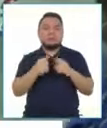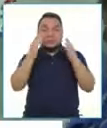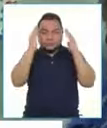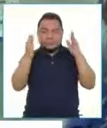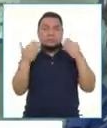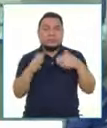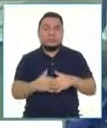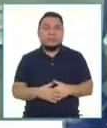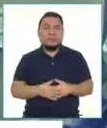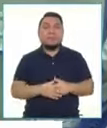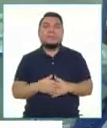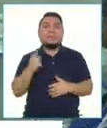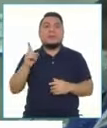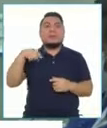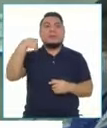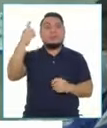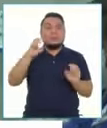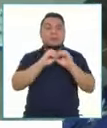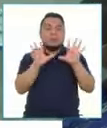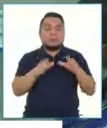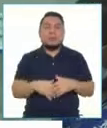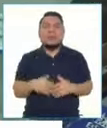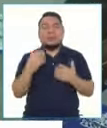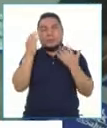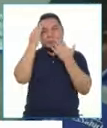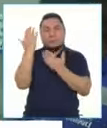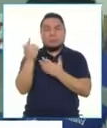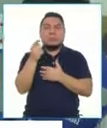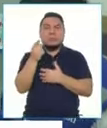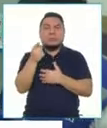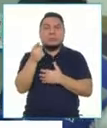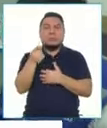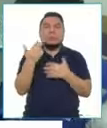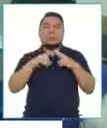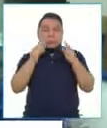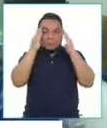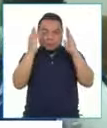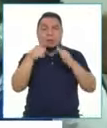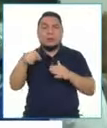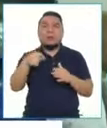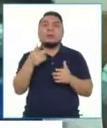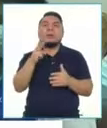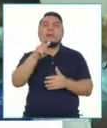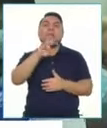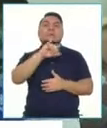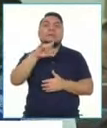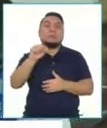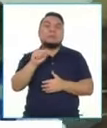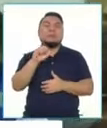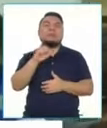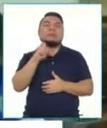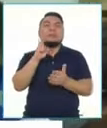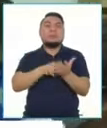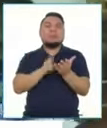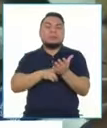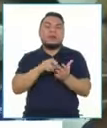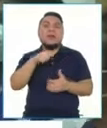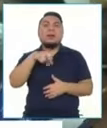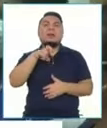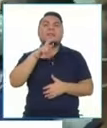atención ya. En los próximos días se espera que se inicie la atención en esta Villa Esalud